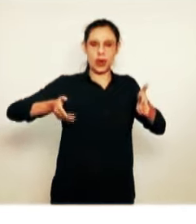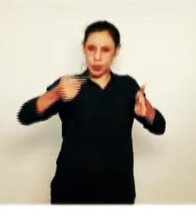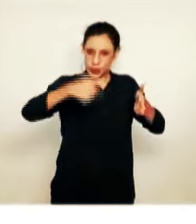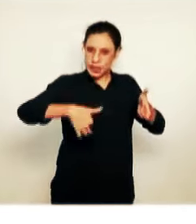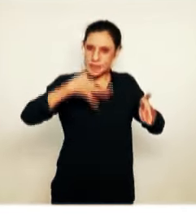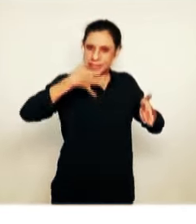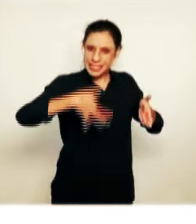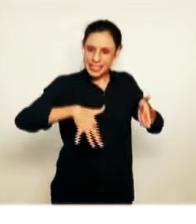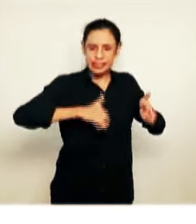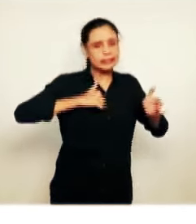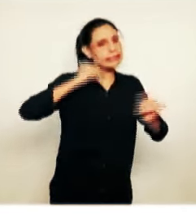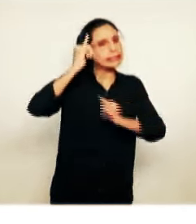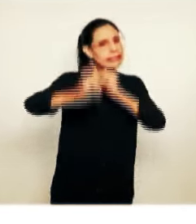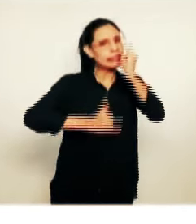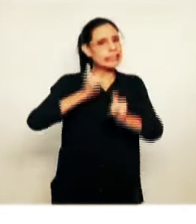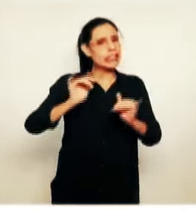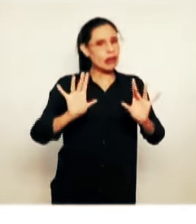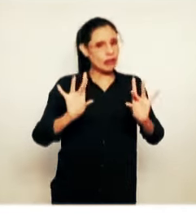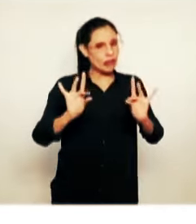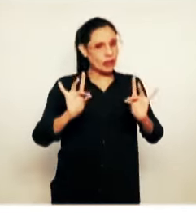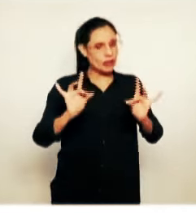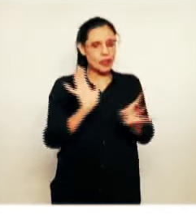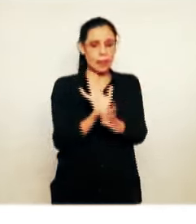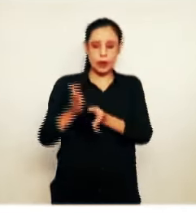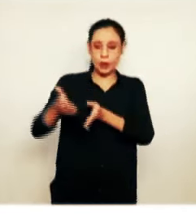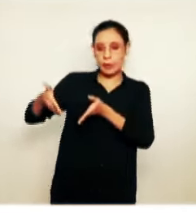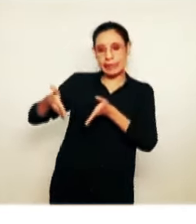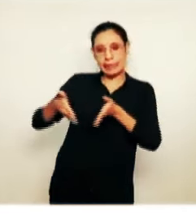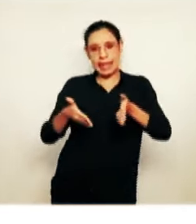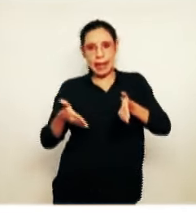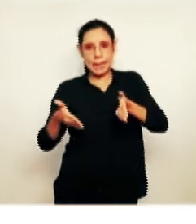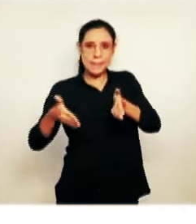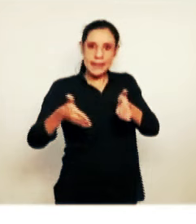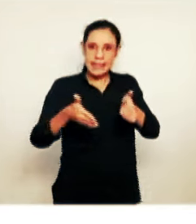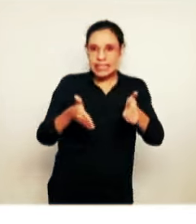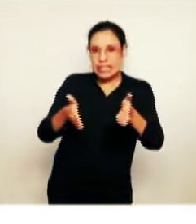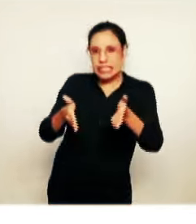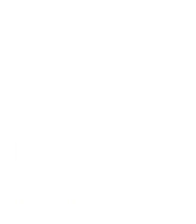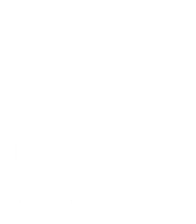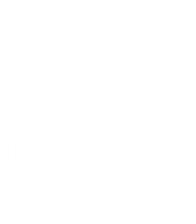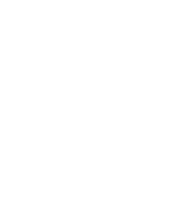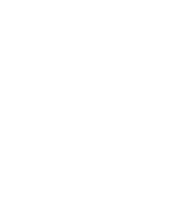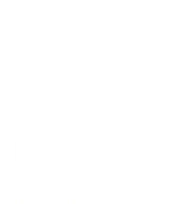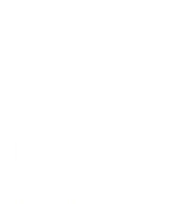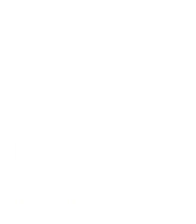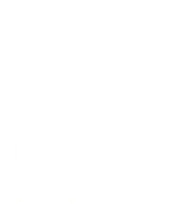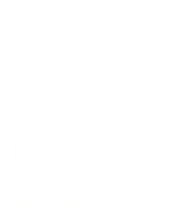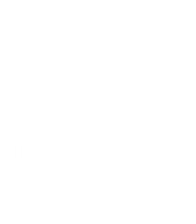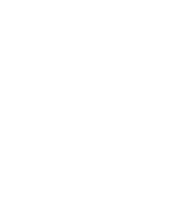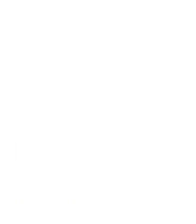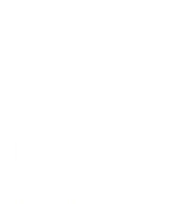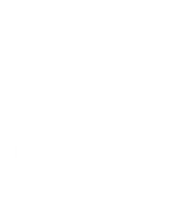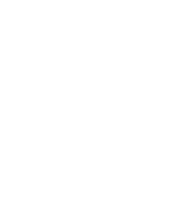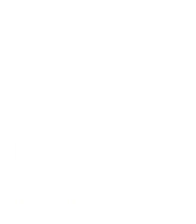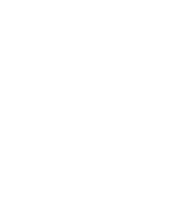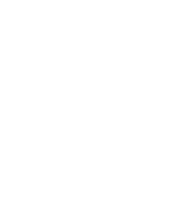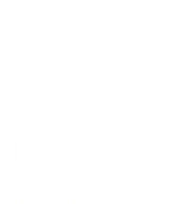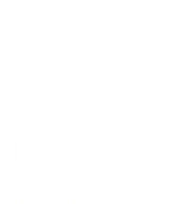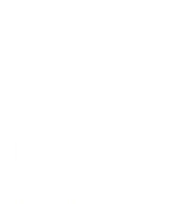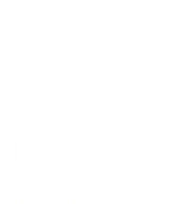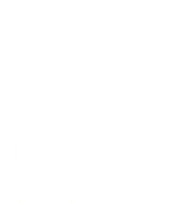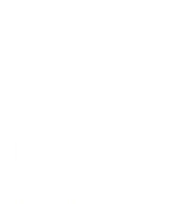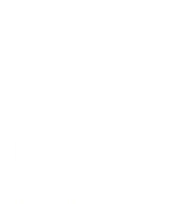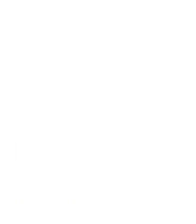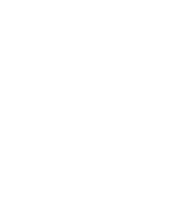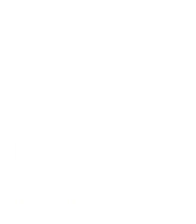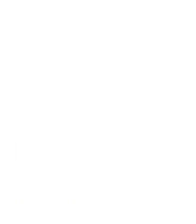síganme, ¿eh? Porque el caminito es como vieron Hansel y Gretel, que van tirando miguitas. Bueno, ustedes vayan siguiendo las miguitas. Acuérdense de esto.